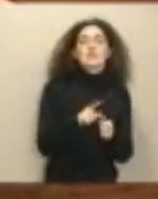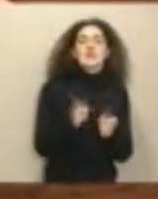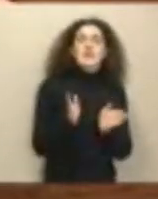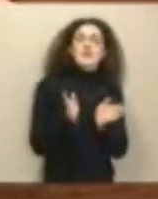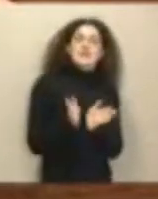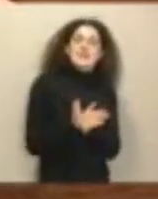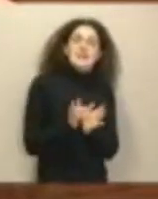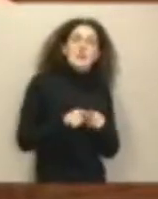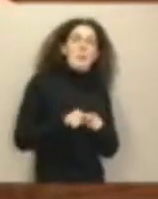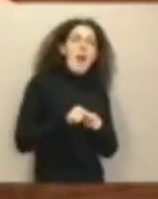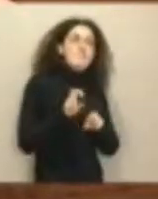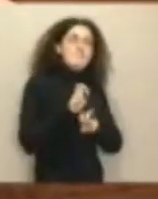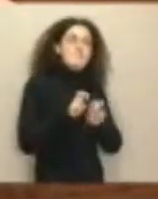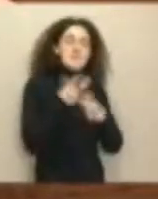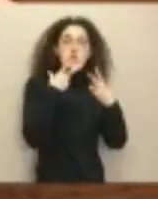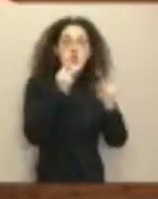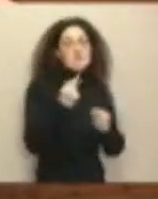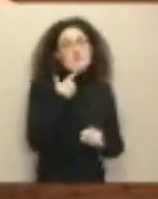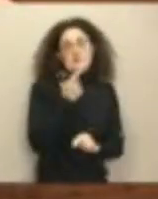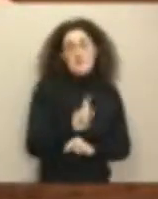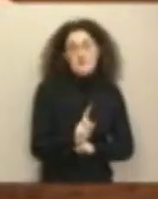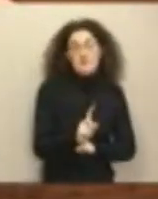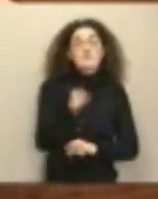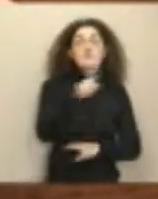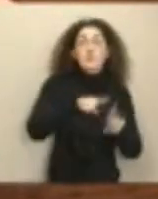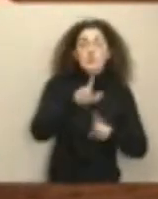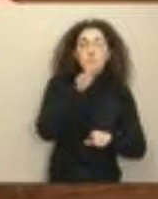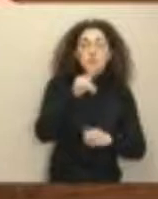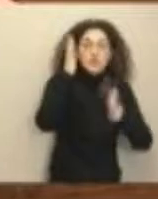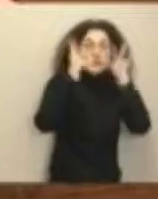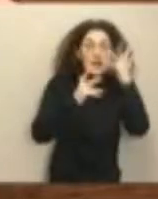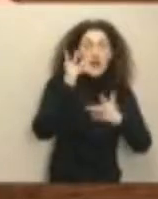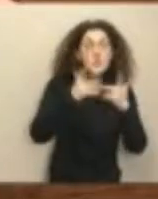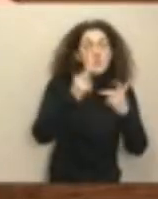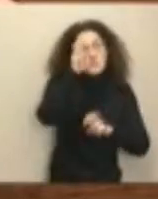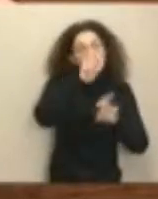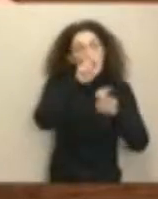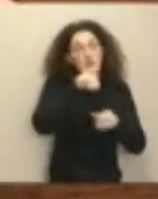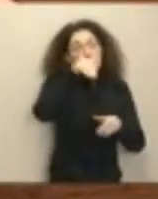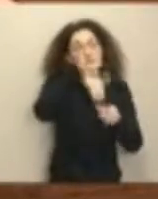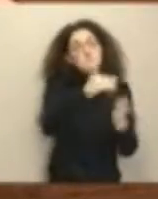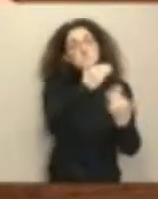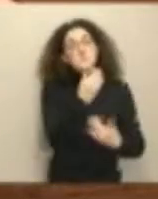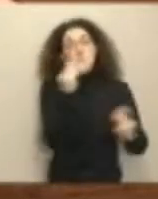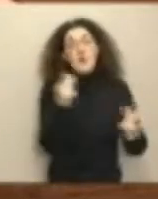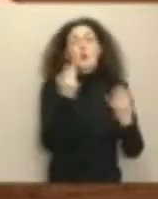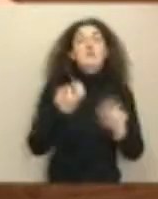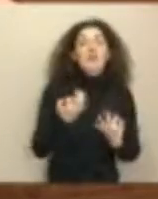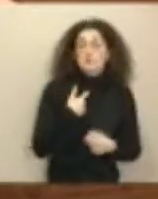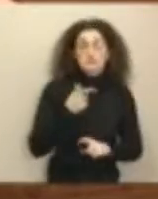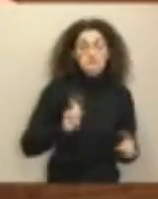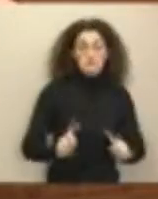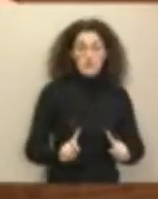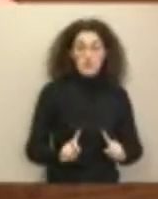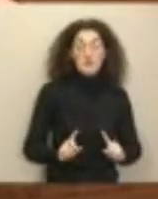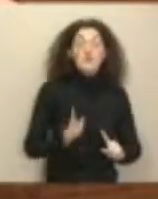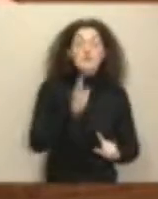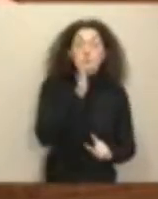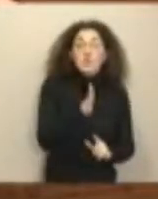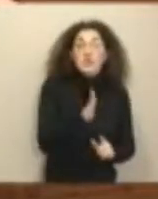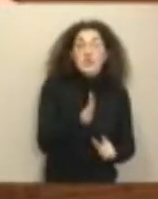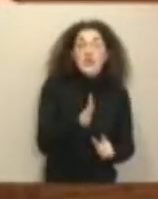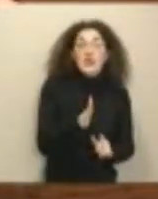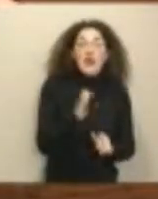orfeón del no. Y por eso no estamos en el cálculo electoral. Y por eso no estamos, porque, en fin,